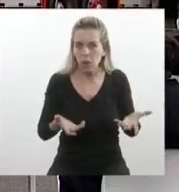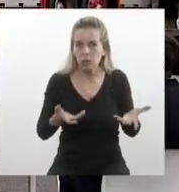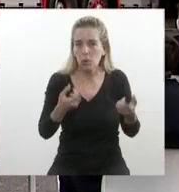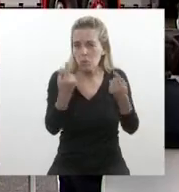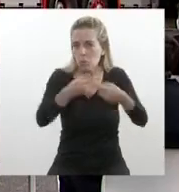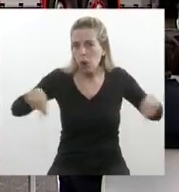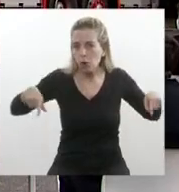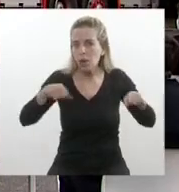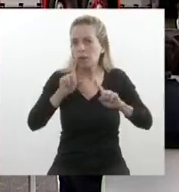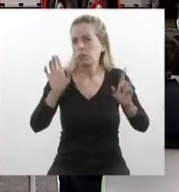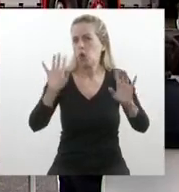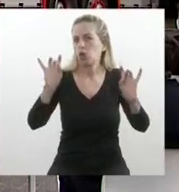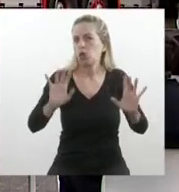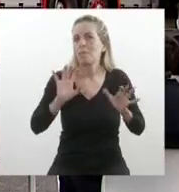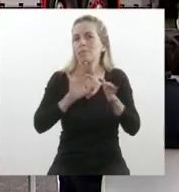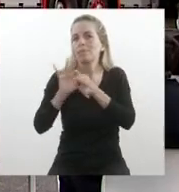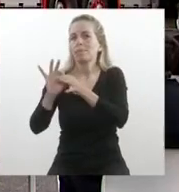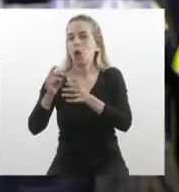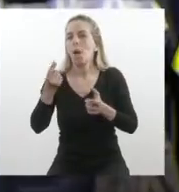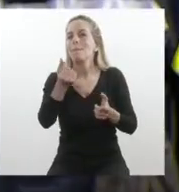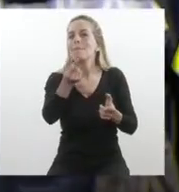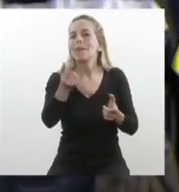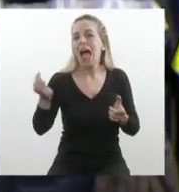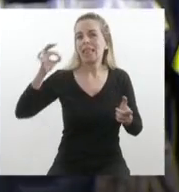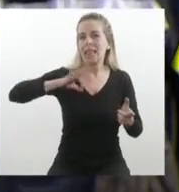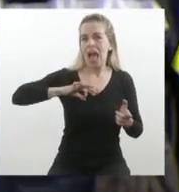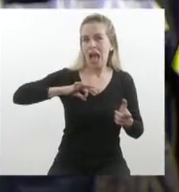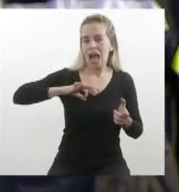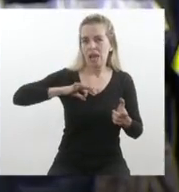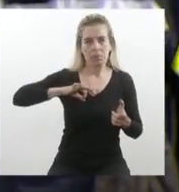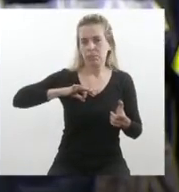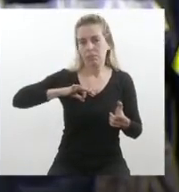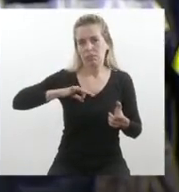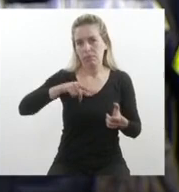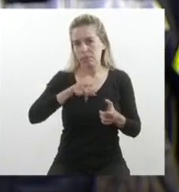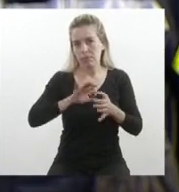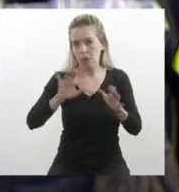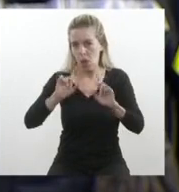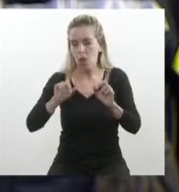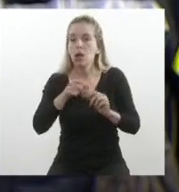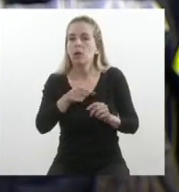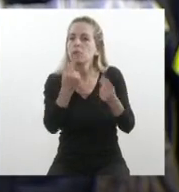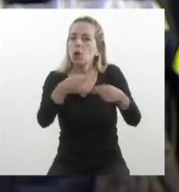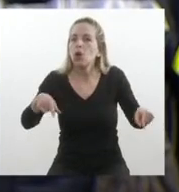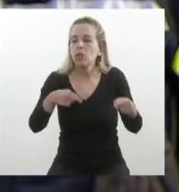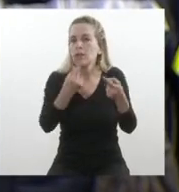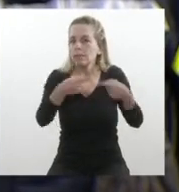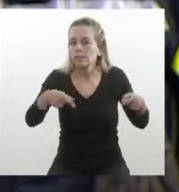Recursos que no tienen que ver con dinero que va al bolsillo de los bomberos y de las bomberas. Recursos que tienen que ver con